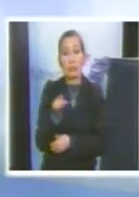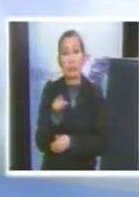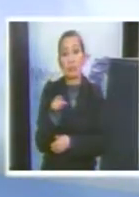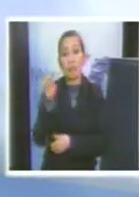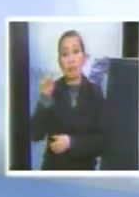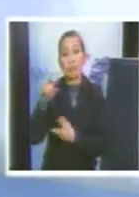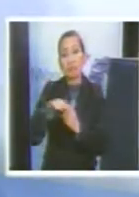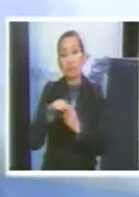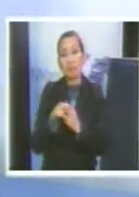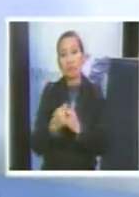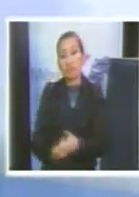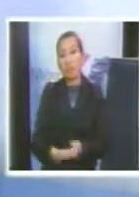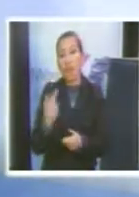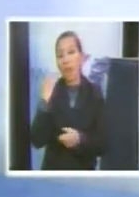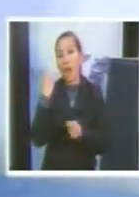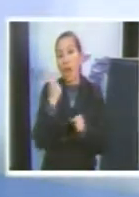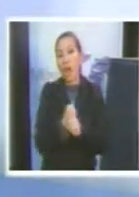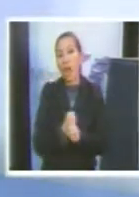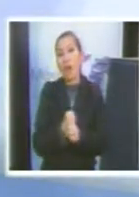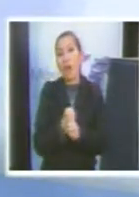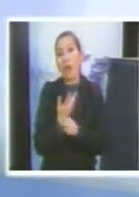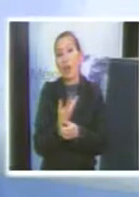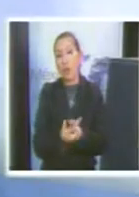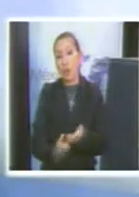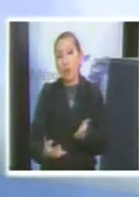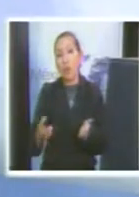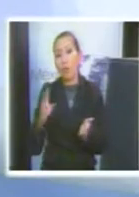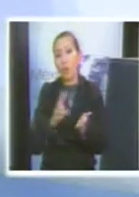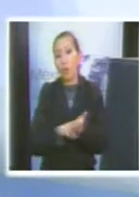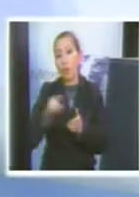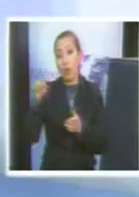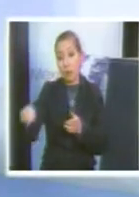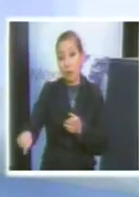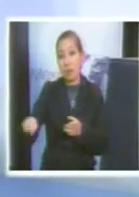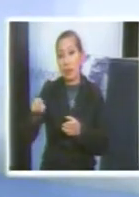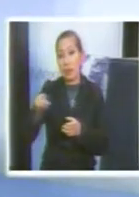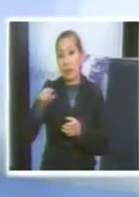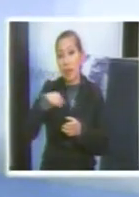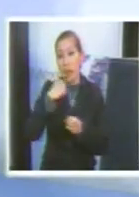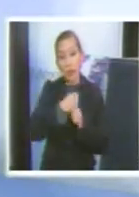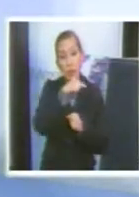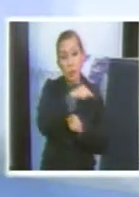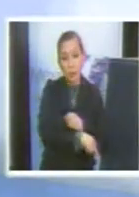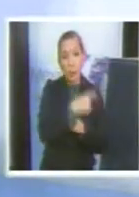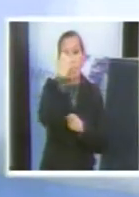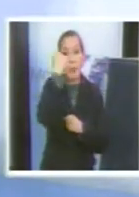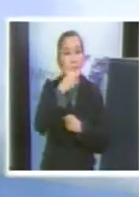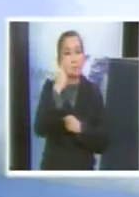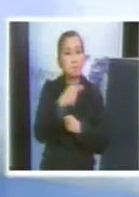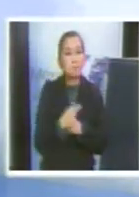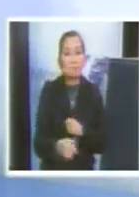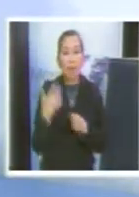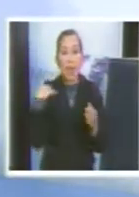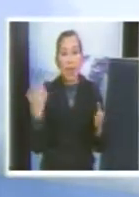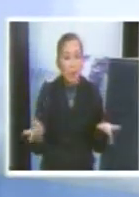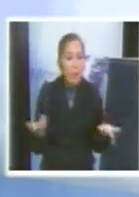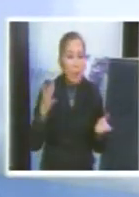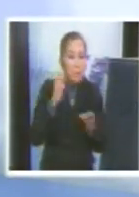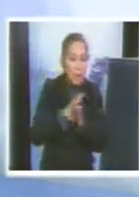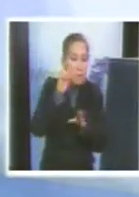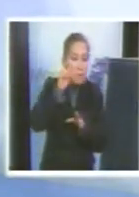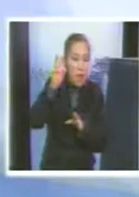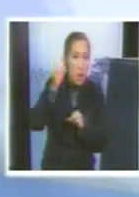está iniciándose el año dual, tanto allá como acá, para encontrar